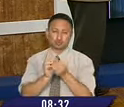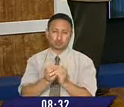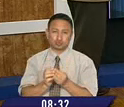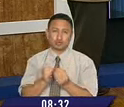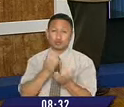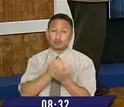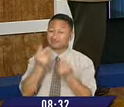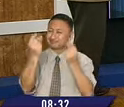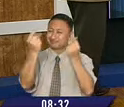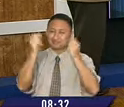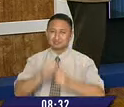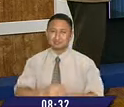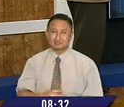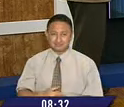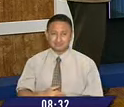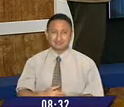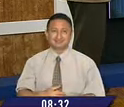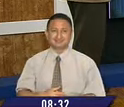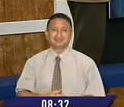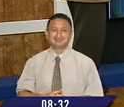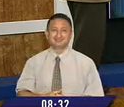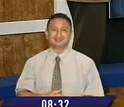rápido.